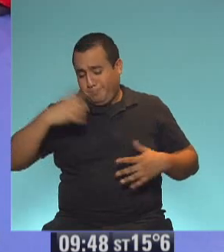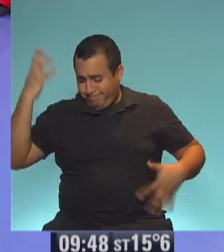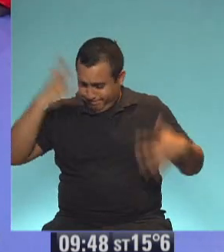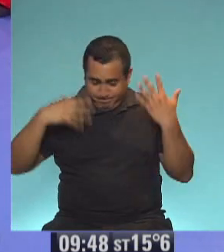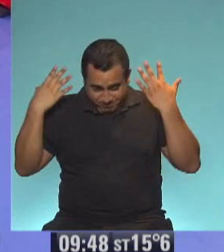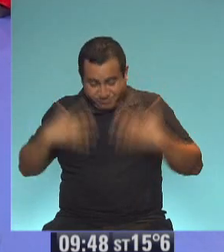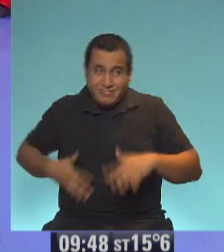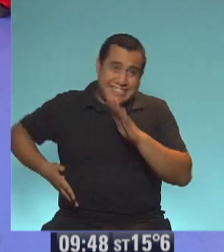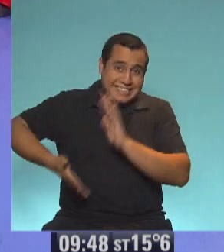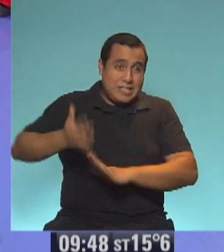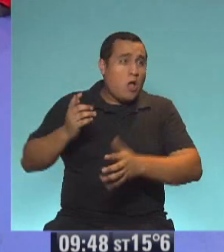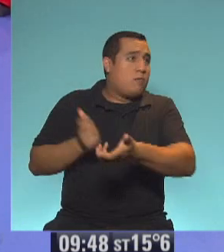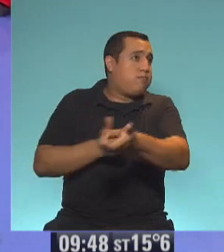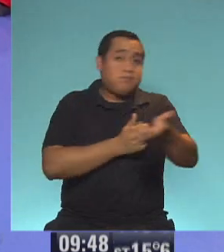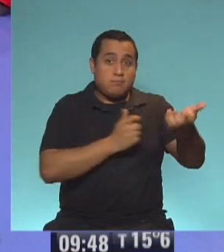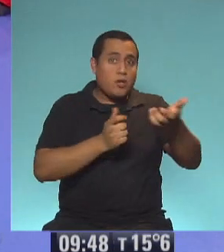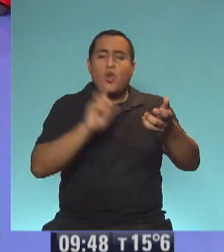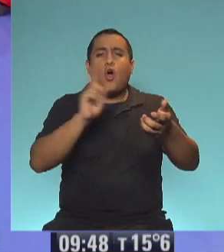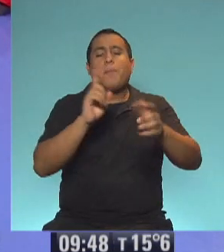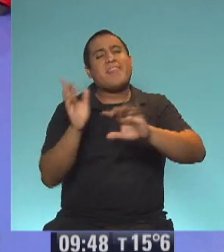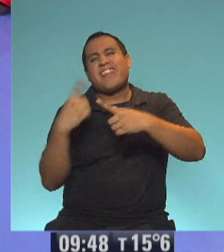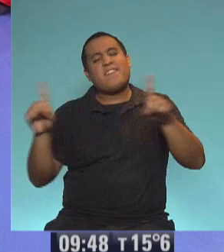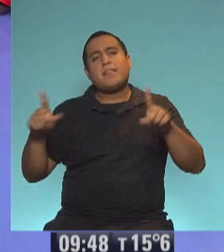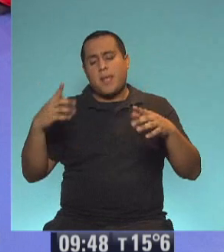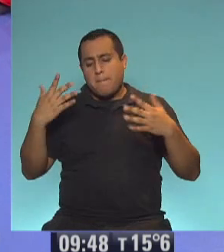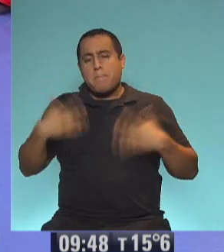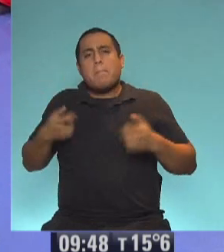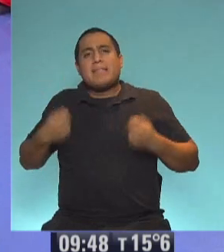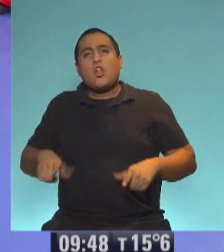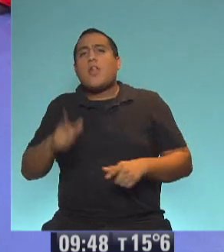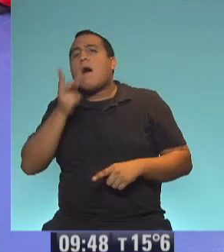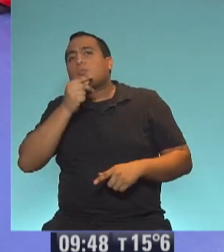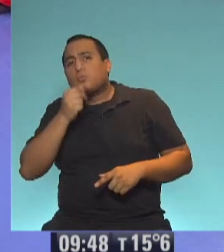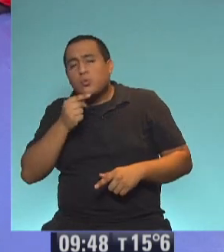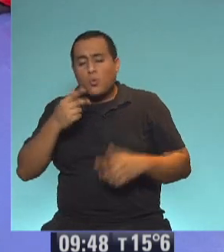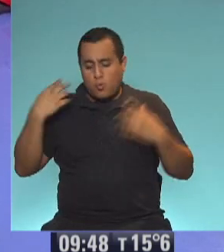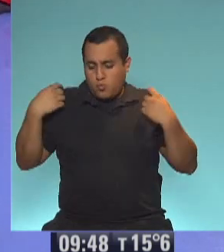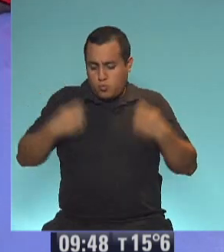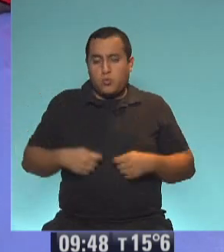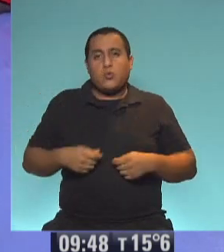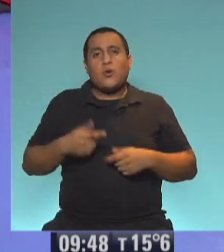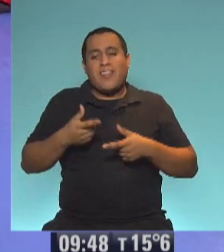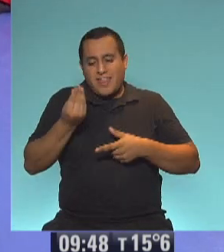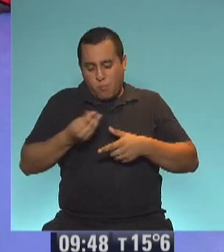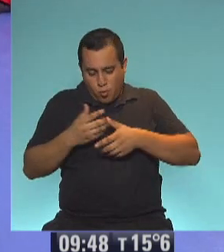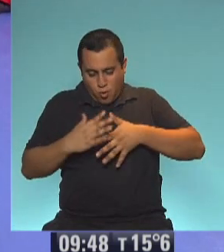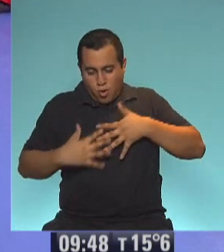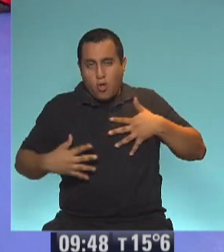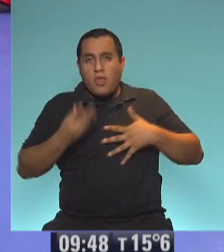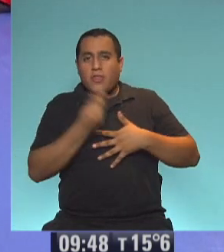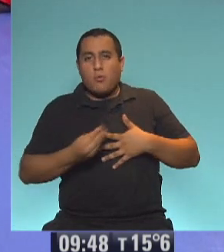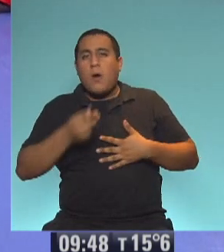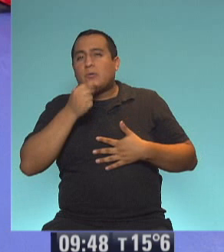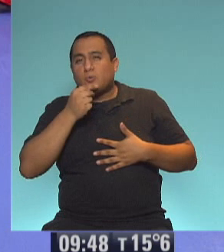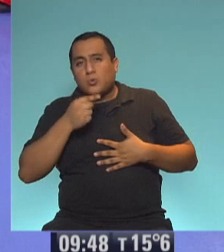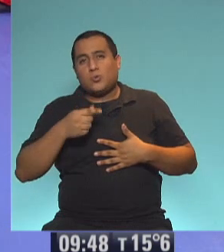a una salida. Es un pantalón azul con un buzo con el logo de nuestro cuartel, todo azul,